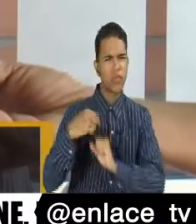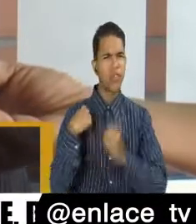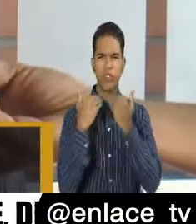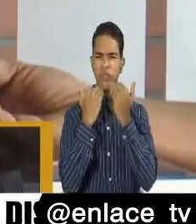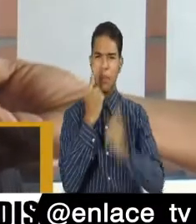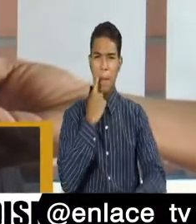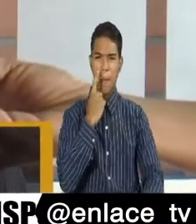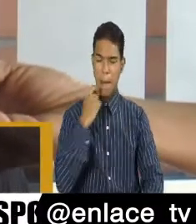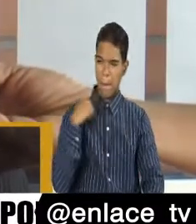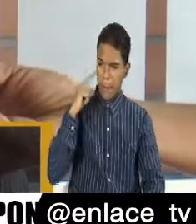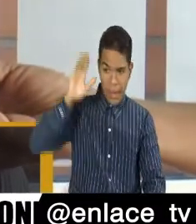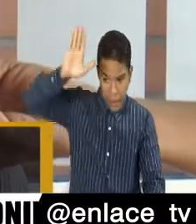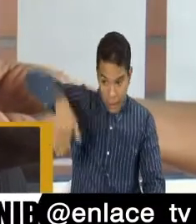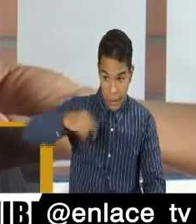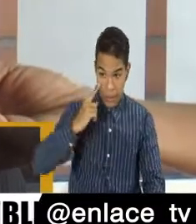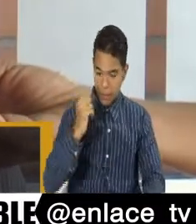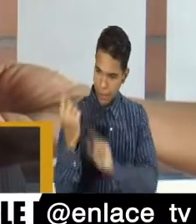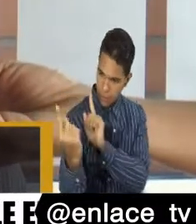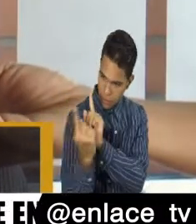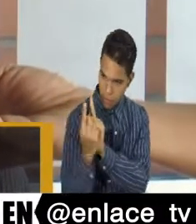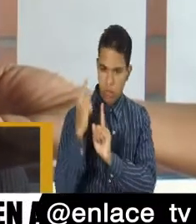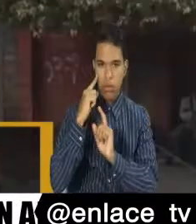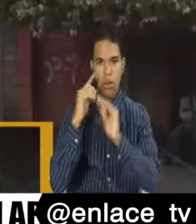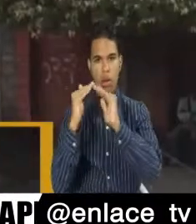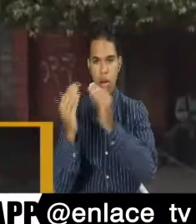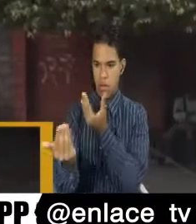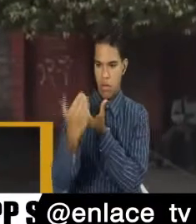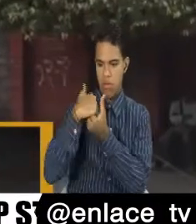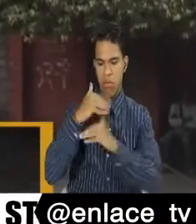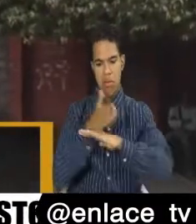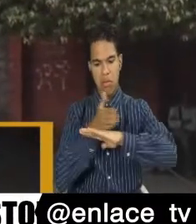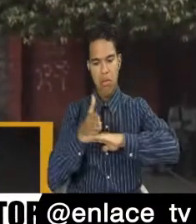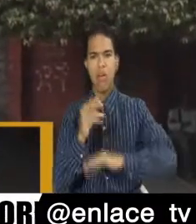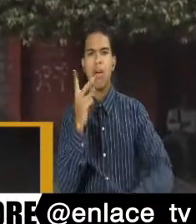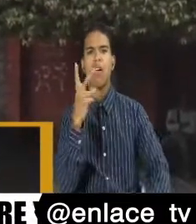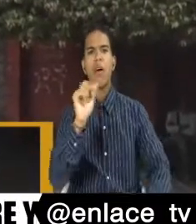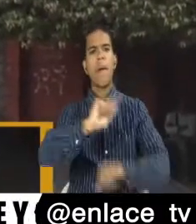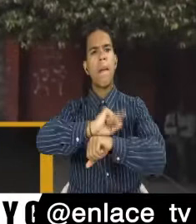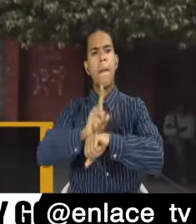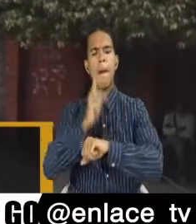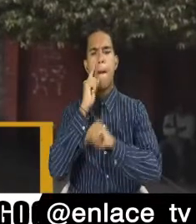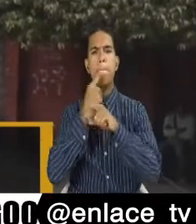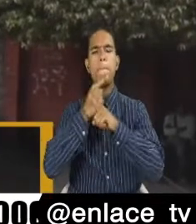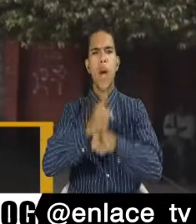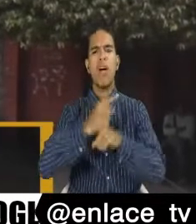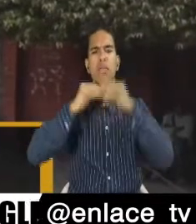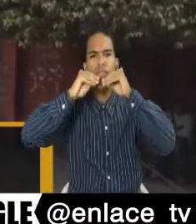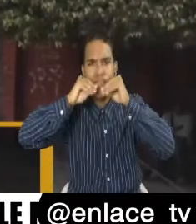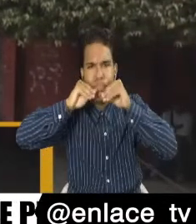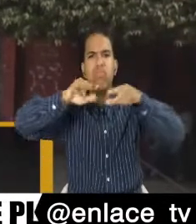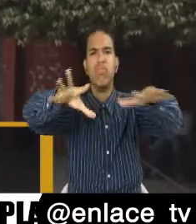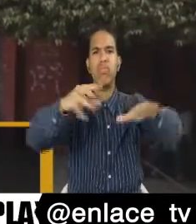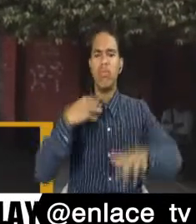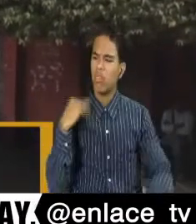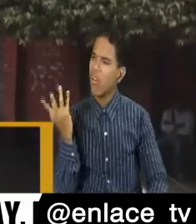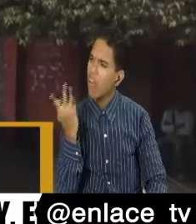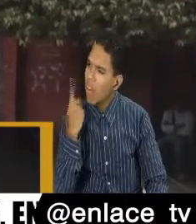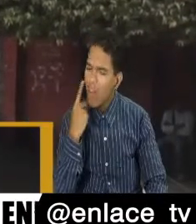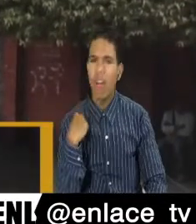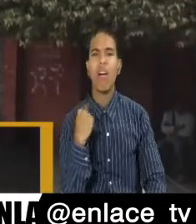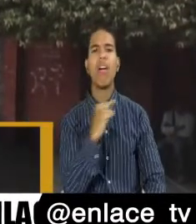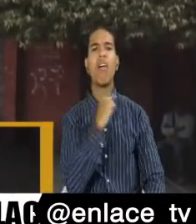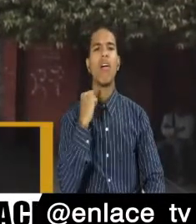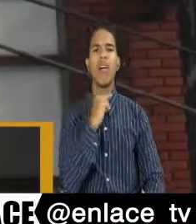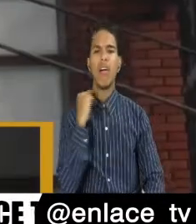el niño se regresó para la casa y 20 minutos después se conoció la noticia, nos comentaba el sacerdote a